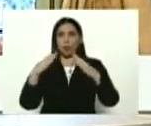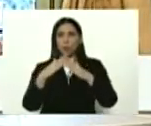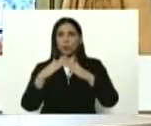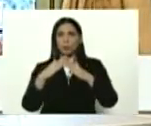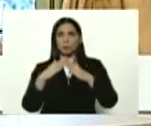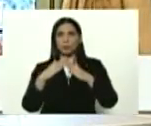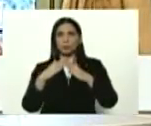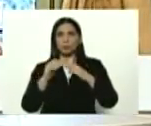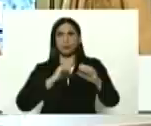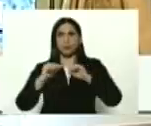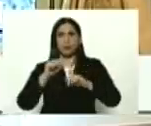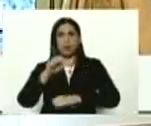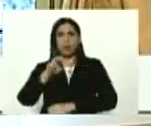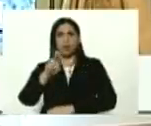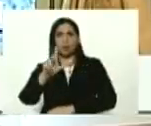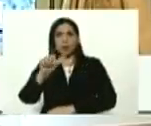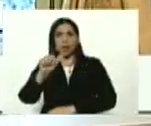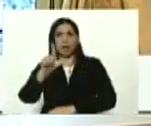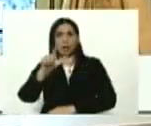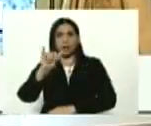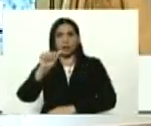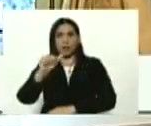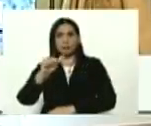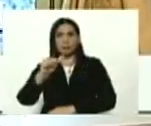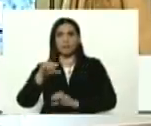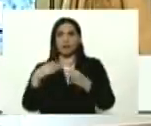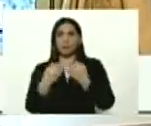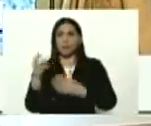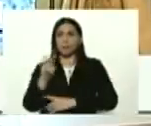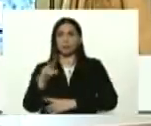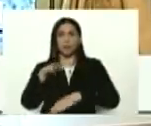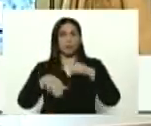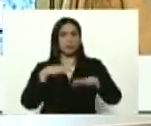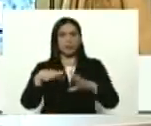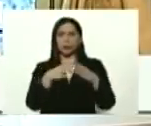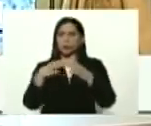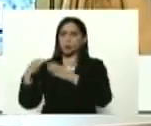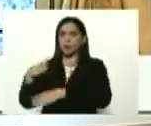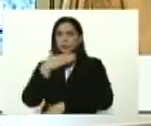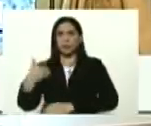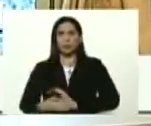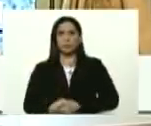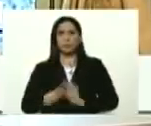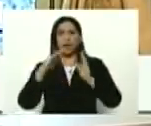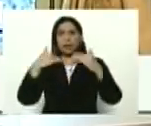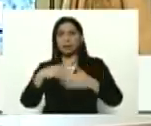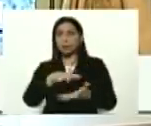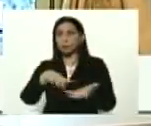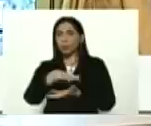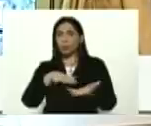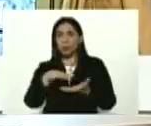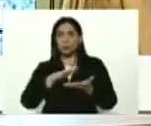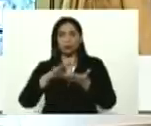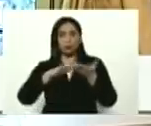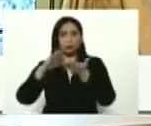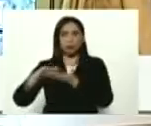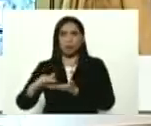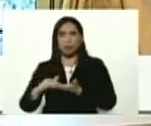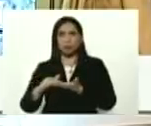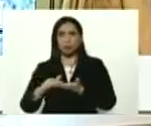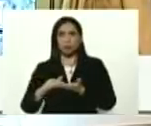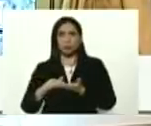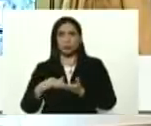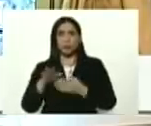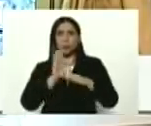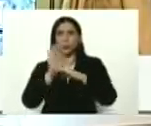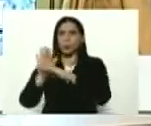Burós, familia venezolana, avanzar, a avanzar, a organizarse mejor, a atender los problemas y solucionarlos, a estar